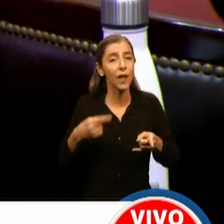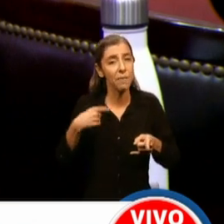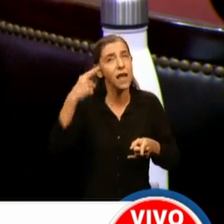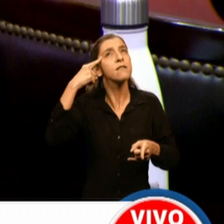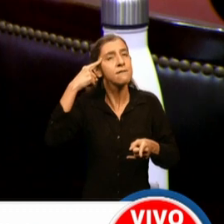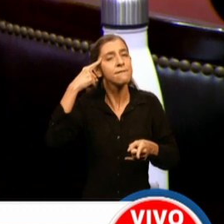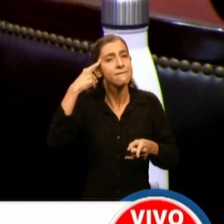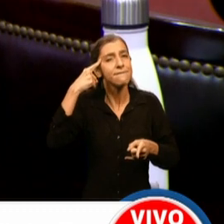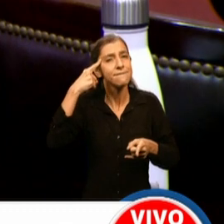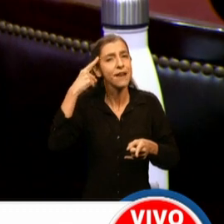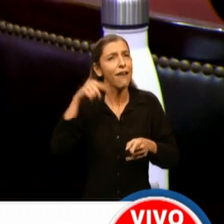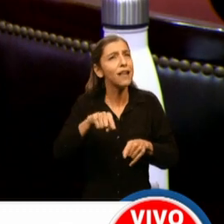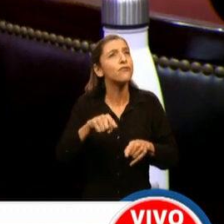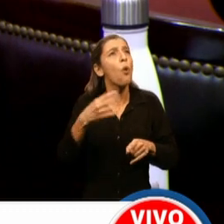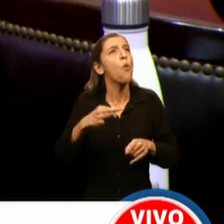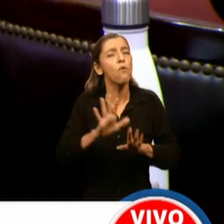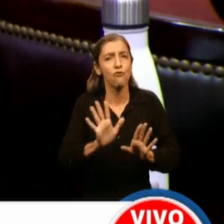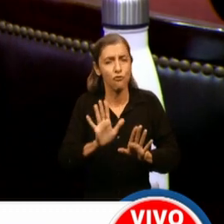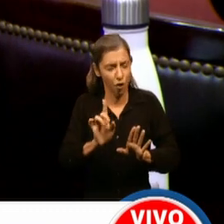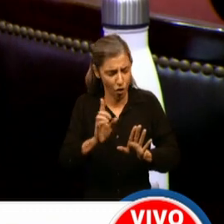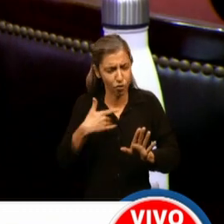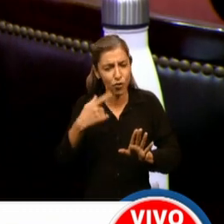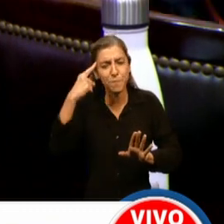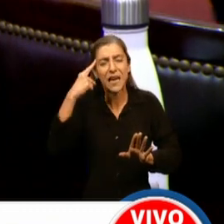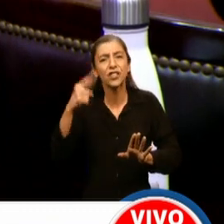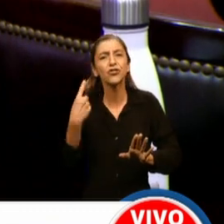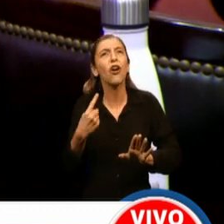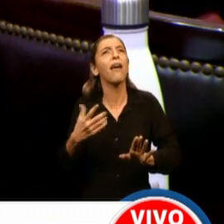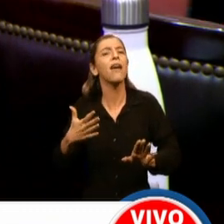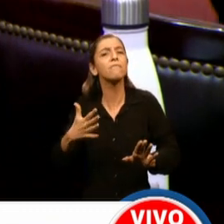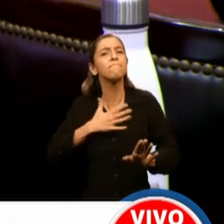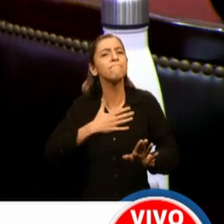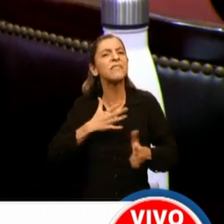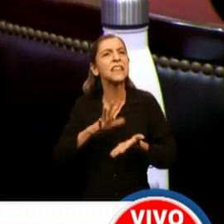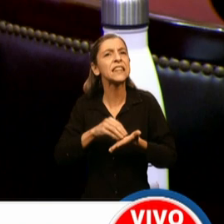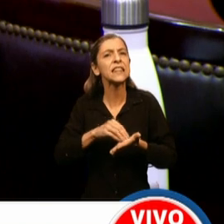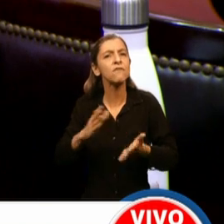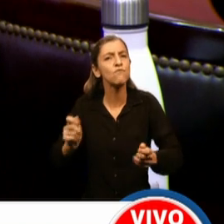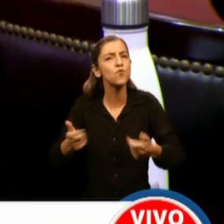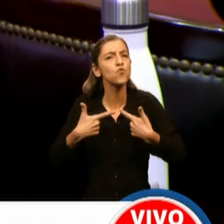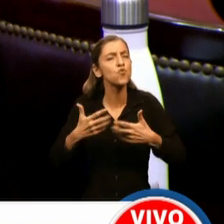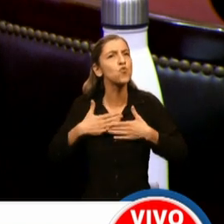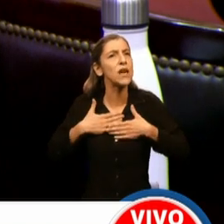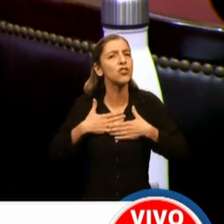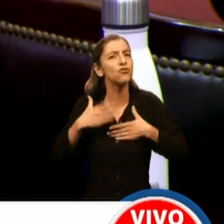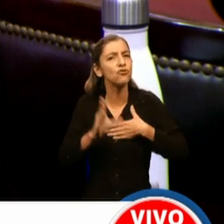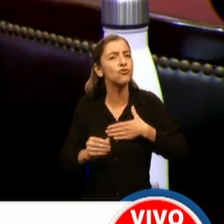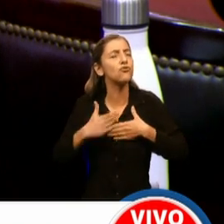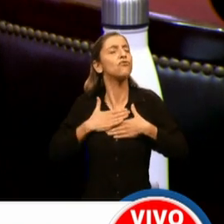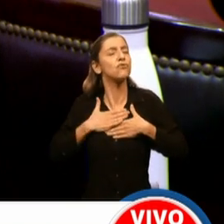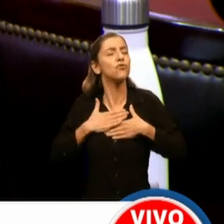en que esa soberanía sobre nuestro territorio tenemos que ser